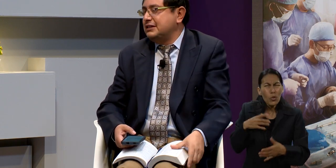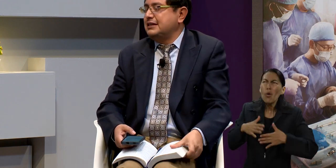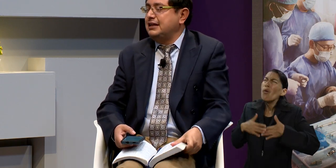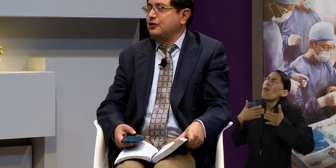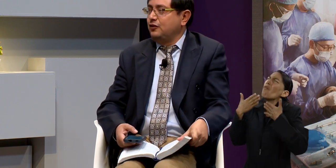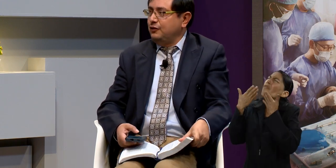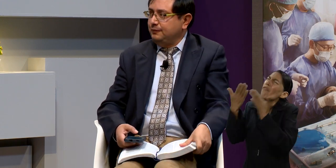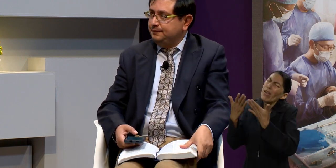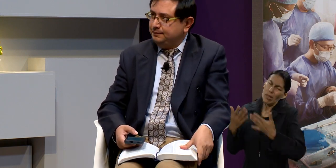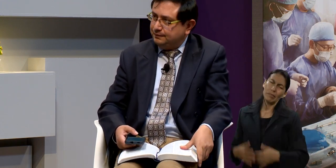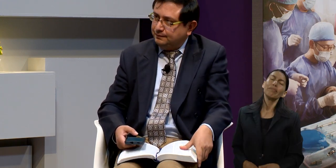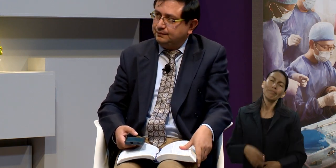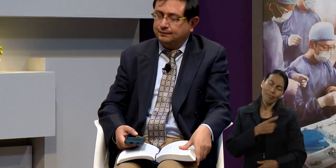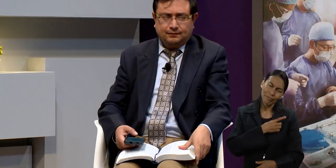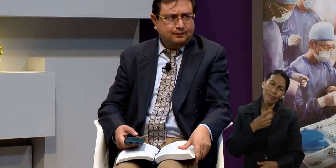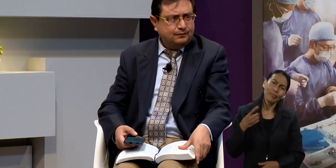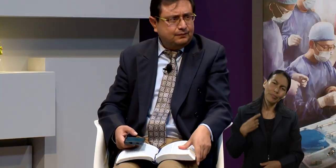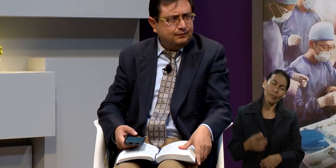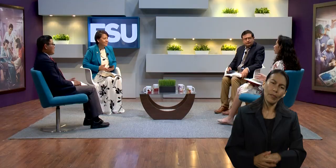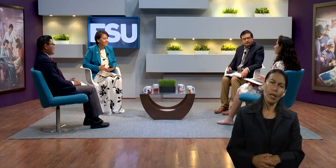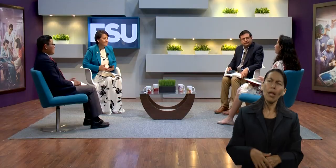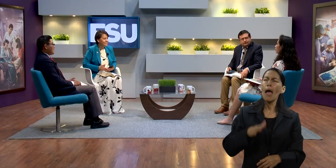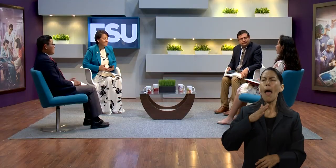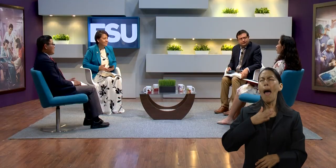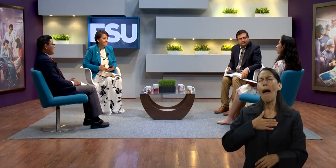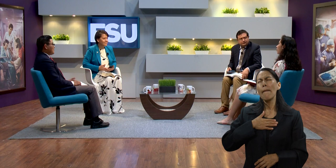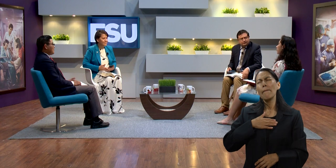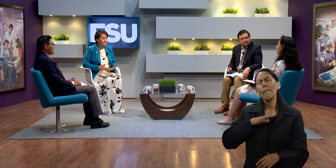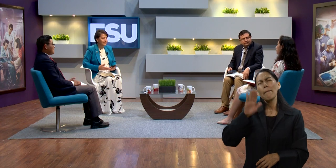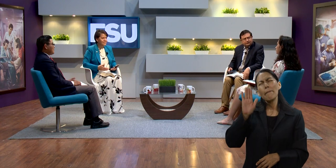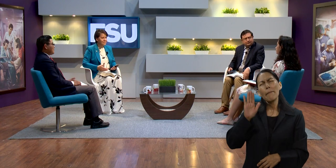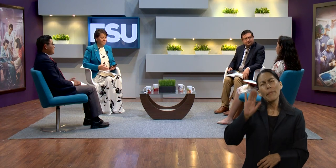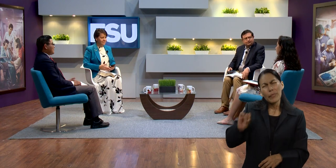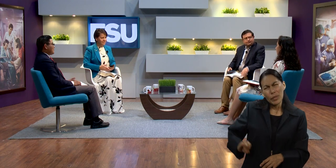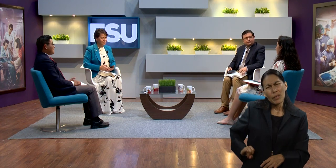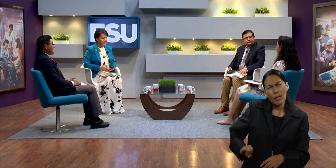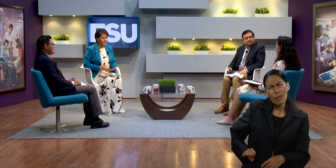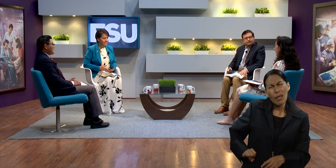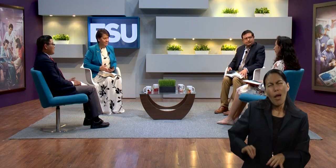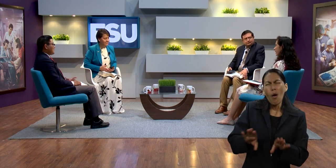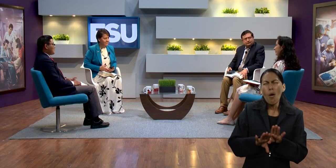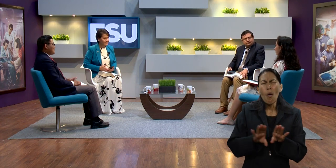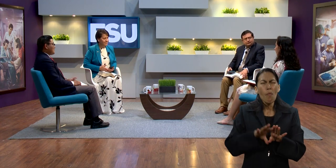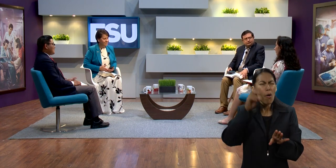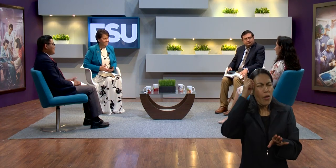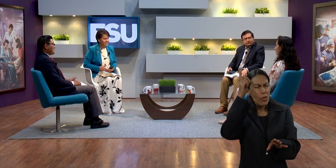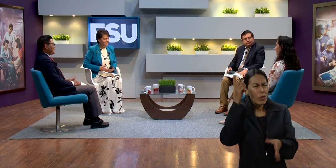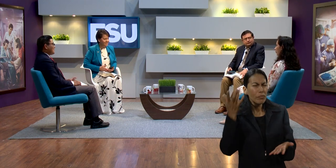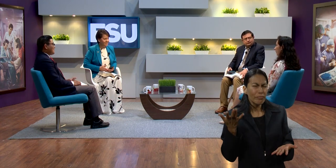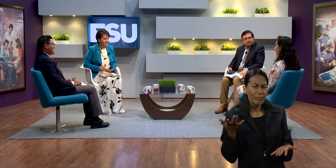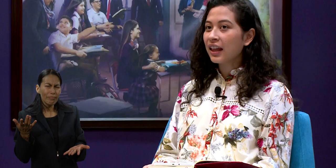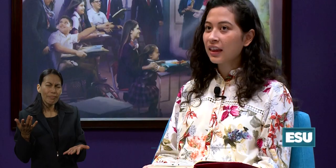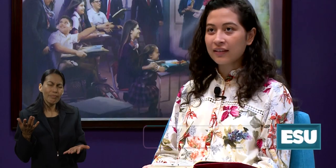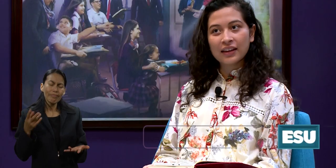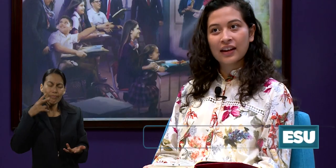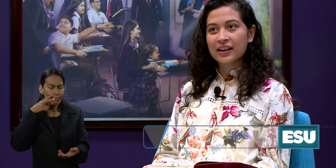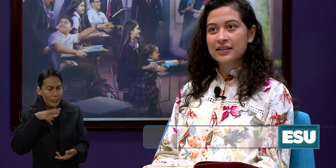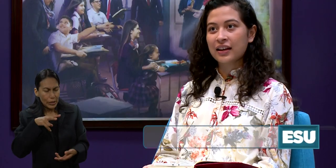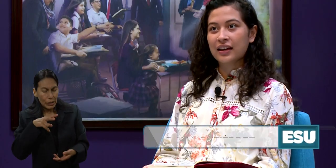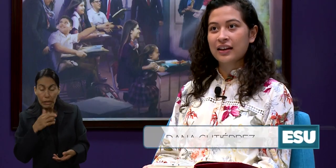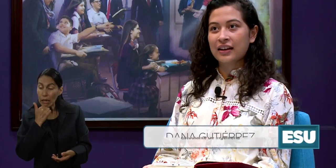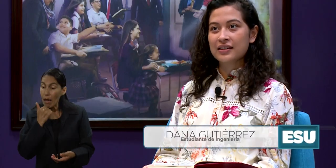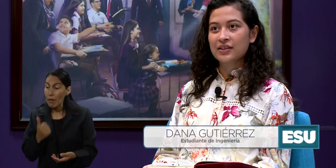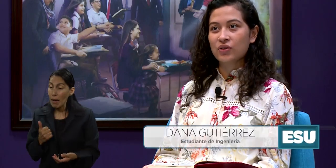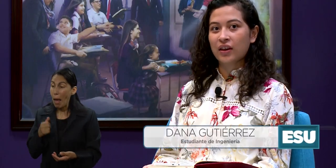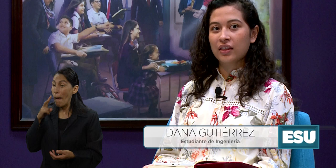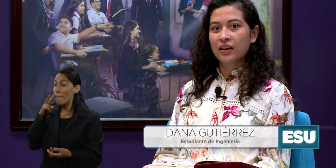lo que está haciendo. Amén. A mí me parece muy bonito, ¿no? Cómo Abraham, a pesar de que sabía la maldad que había en